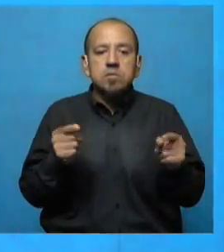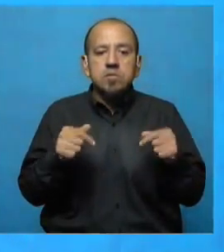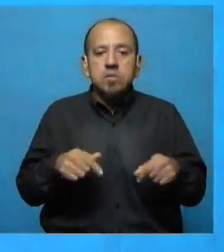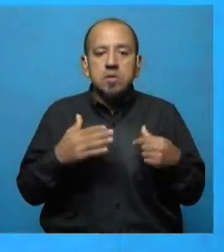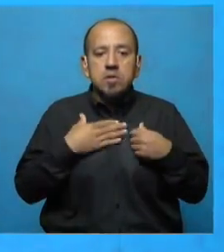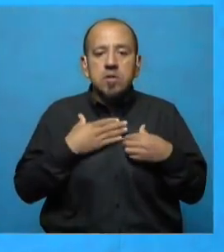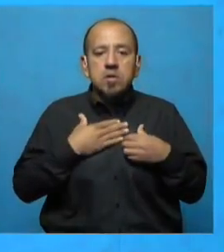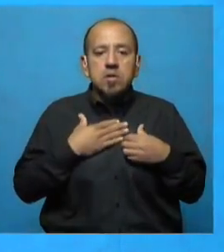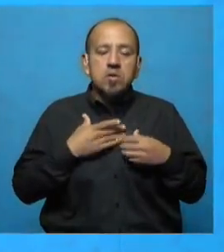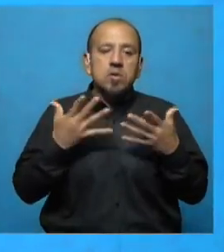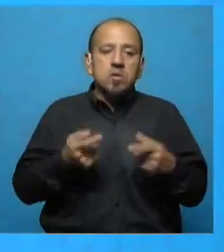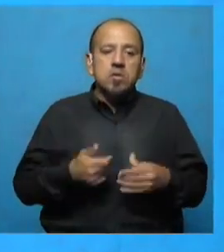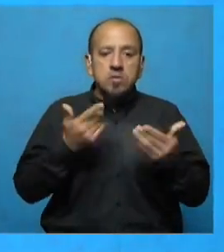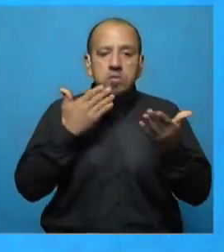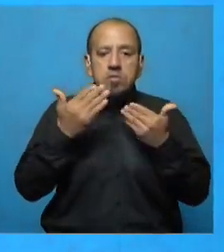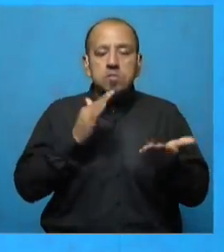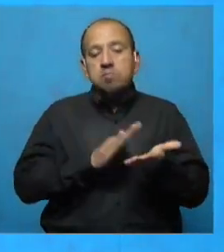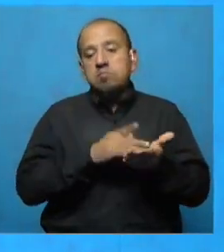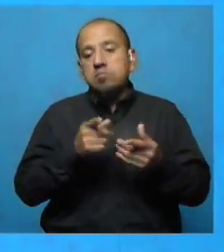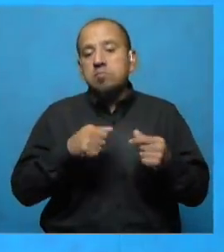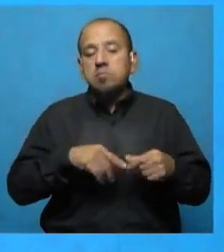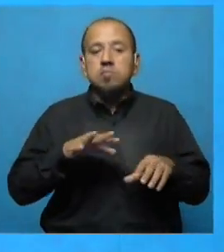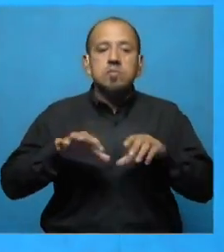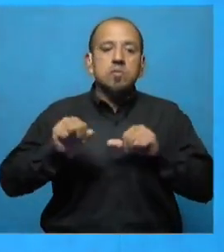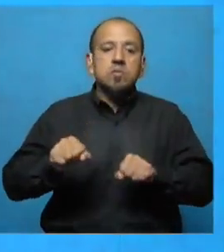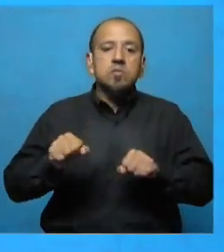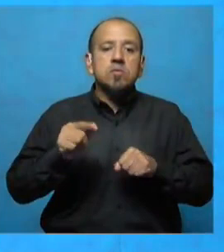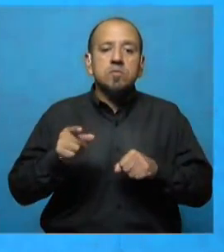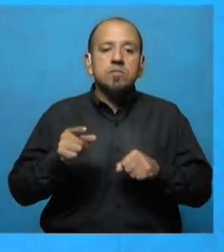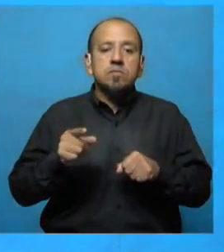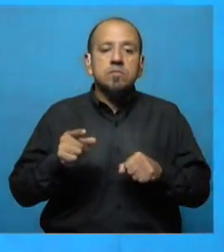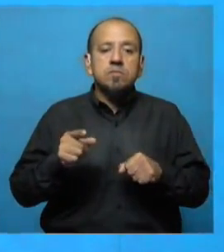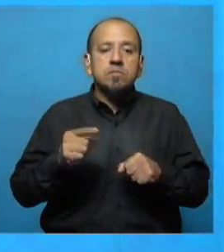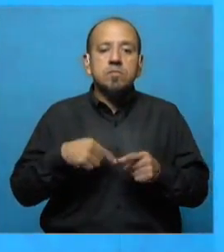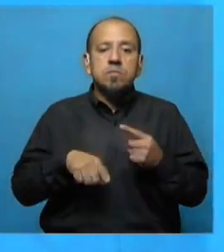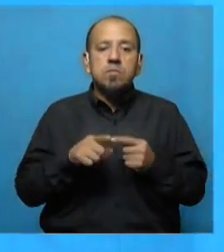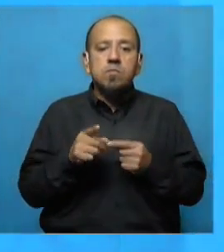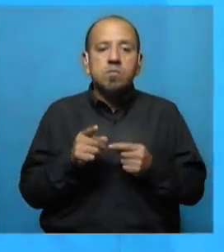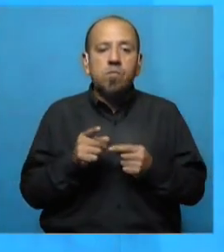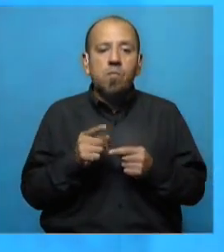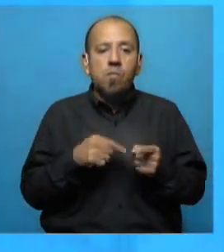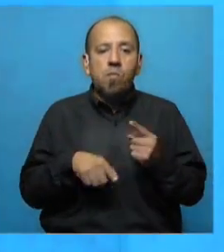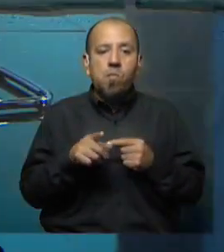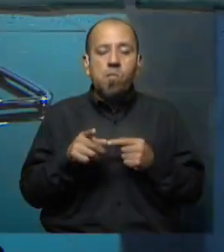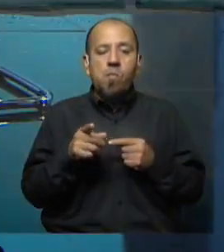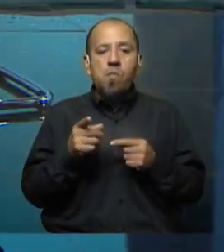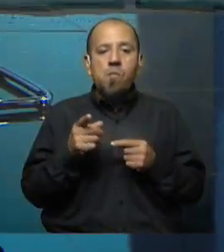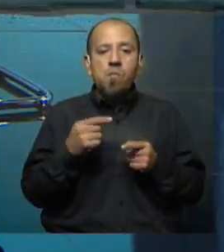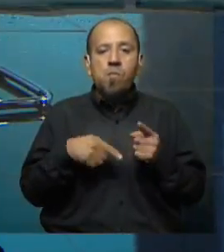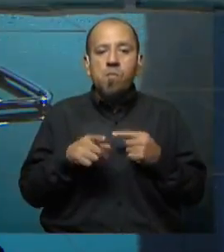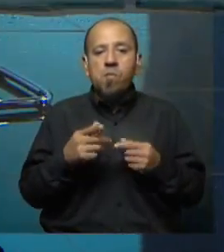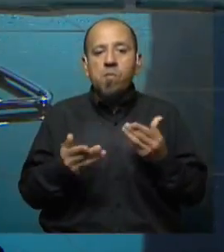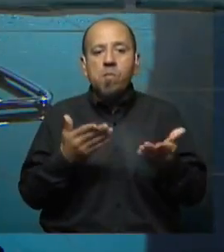que nosotros queremos este ese compromiso de a veces de que uno intenta como ser equilibrado No